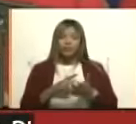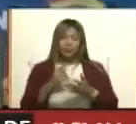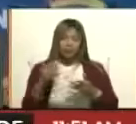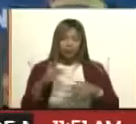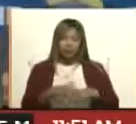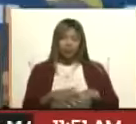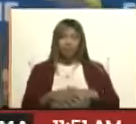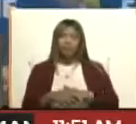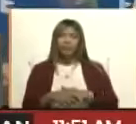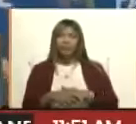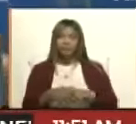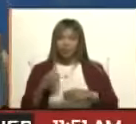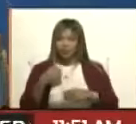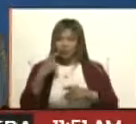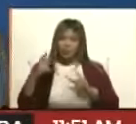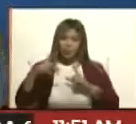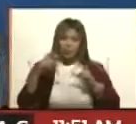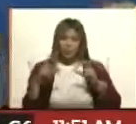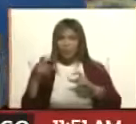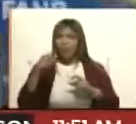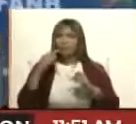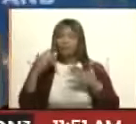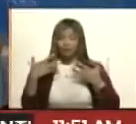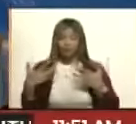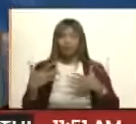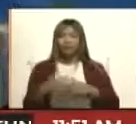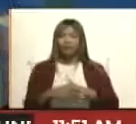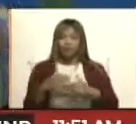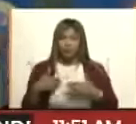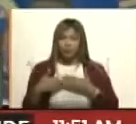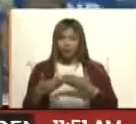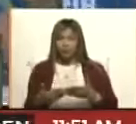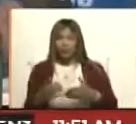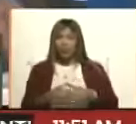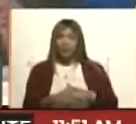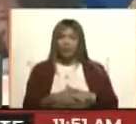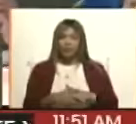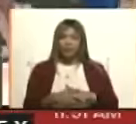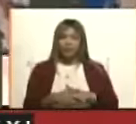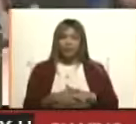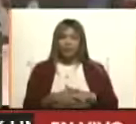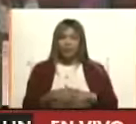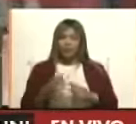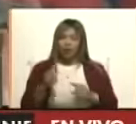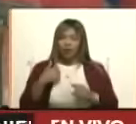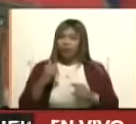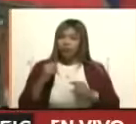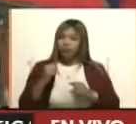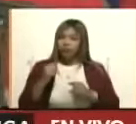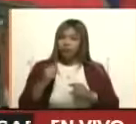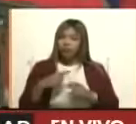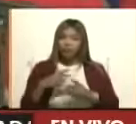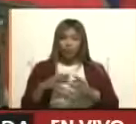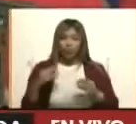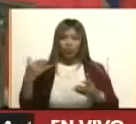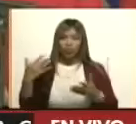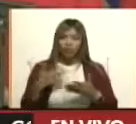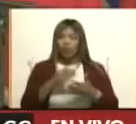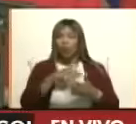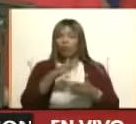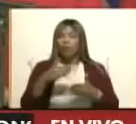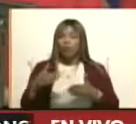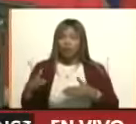masiva. He visto fotos impresionantes de llevando mulas, cargando a través de las